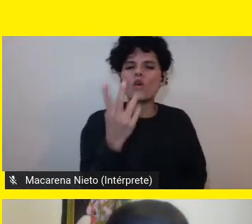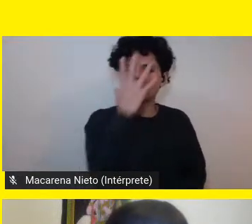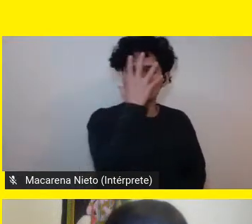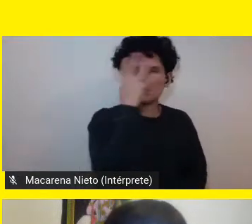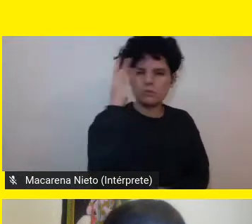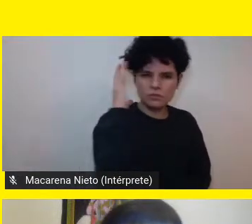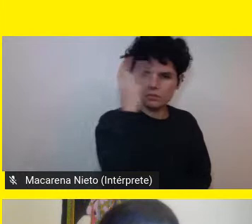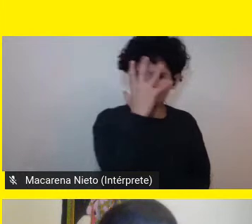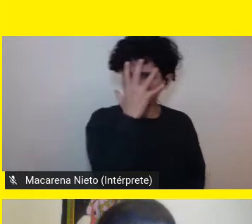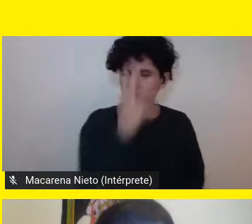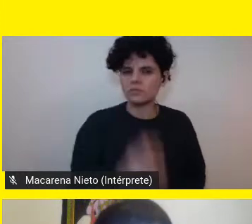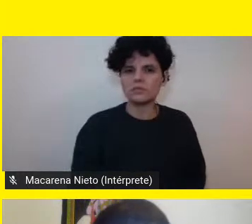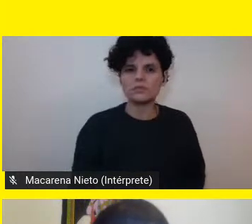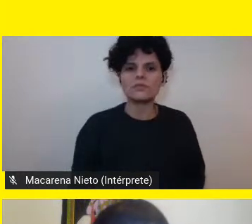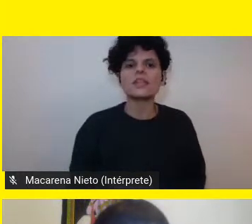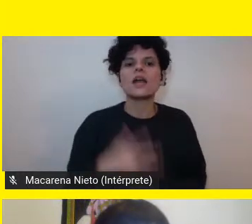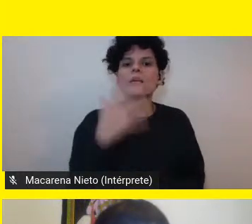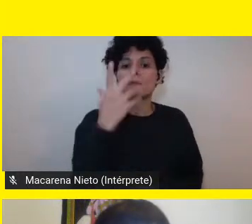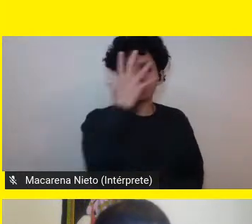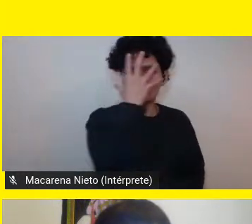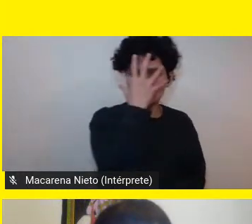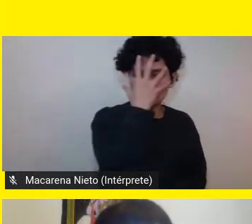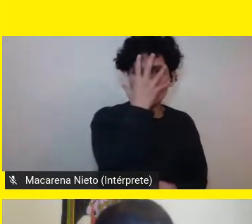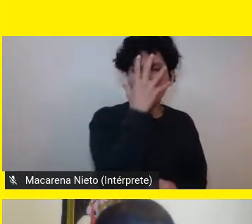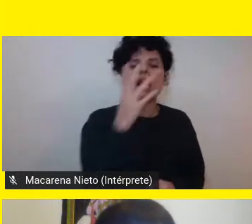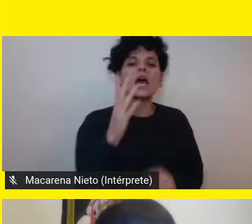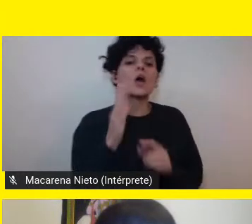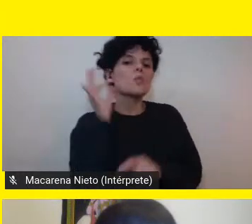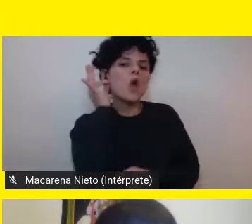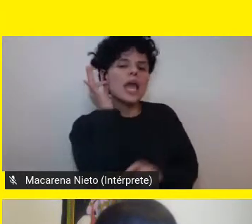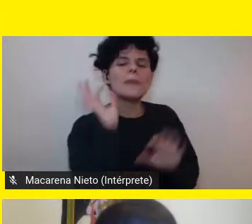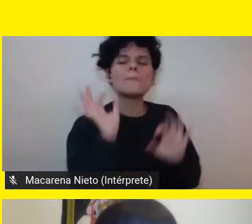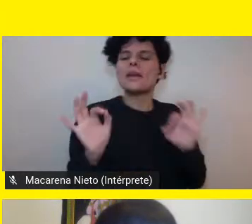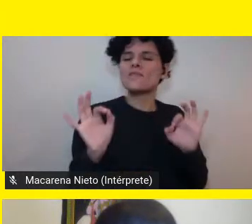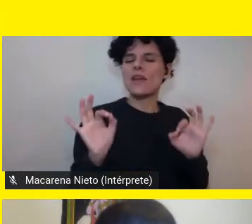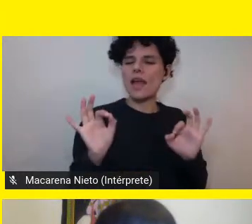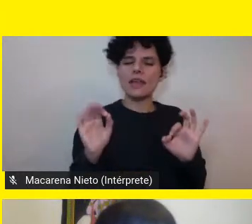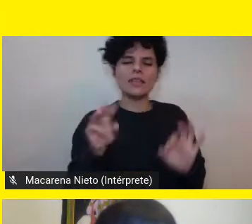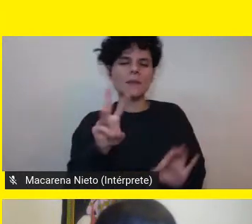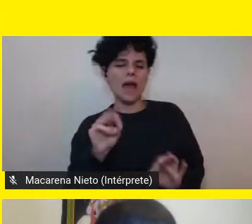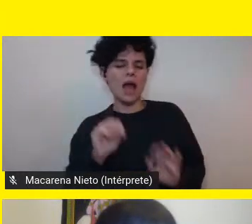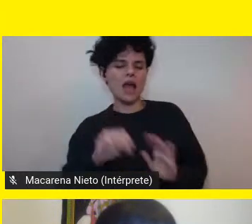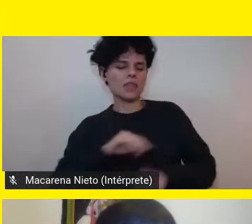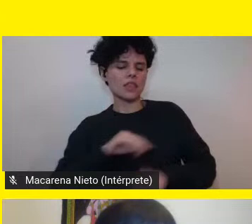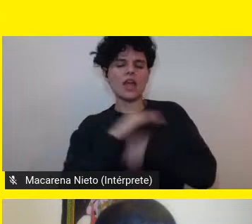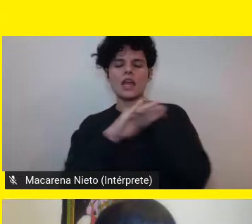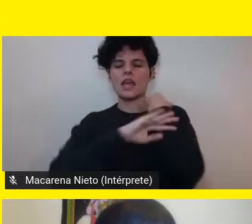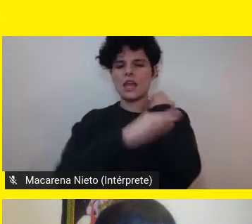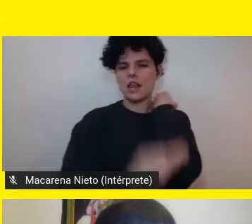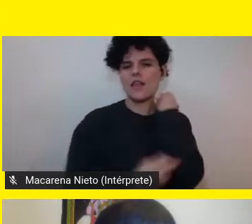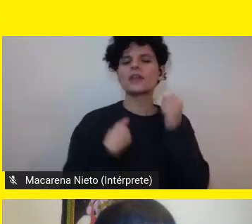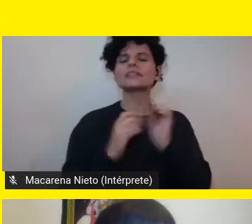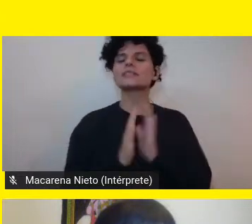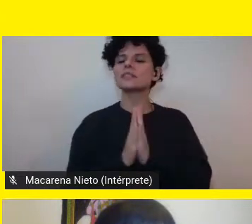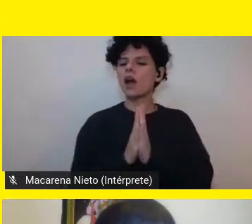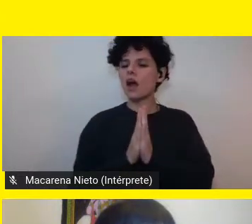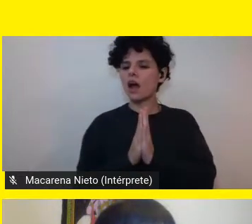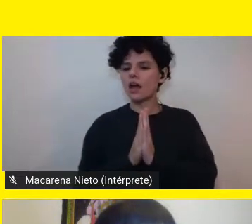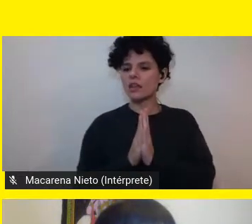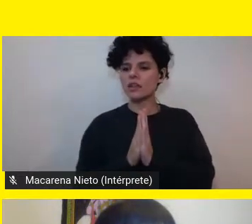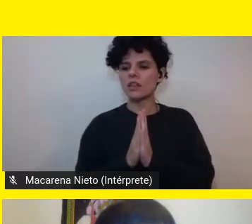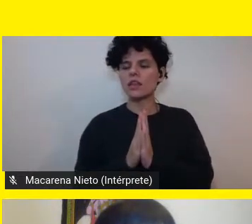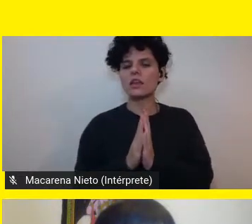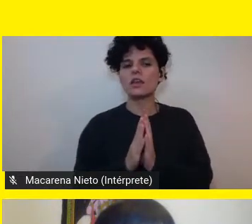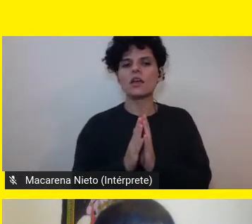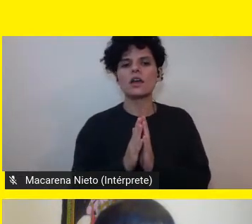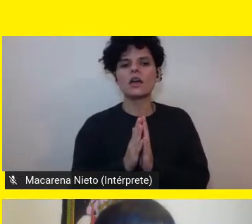mujer, una maternidad santa, que se plantea en contraposición a aquella mujer que es víctima de la violencia política por haberse rebelado,